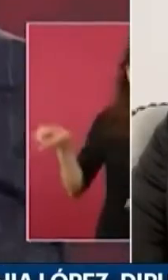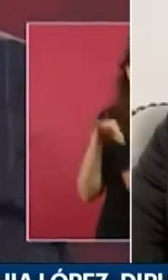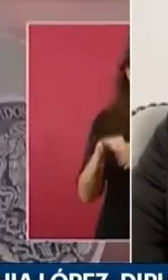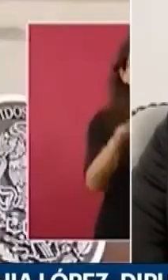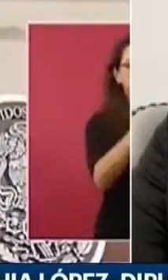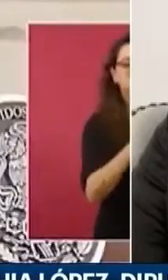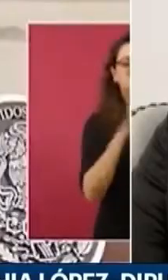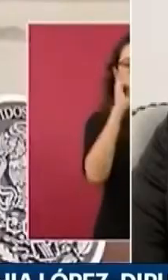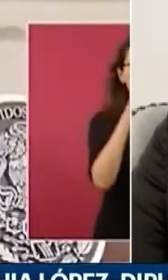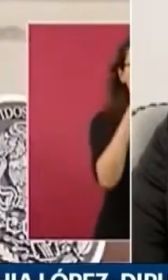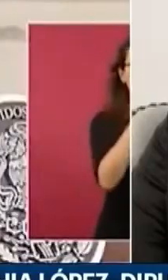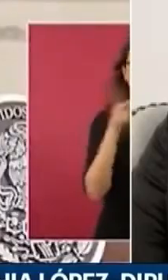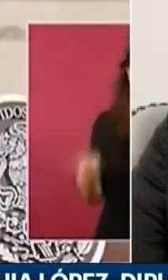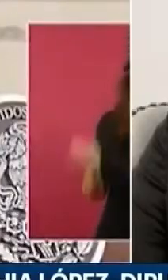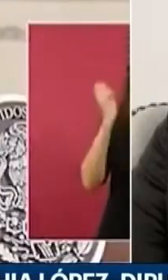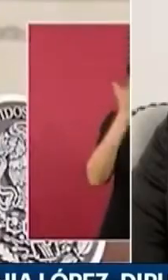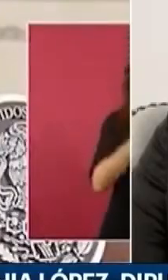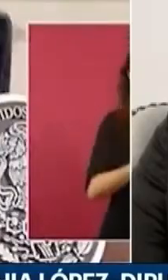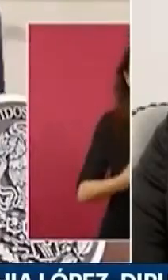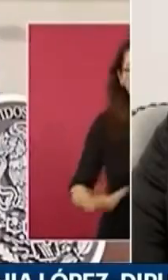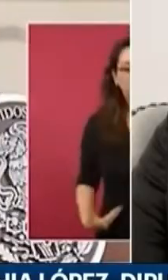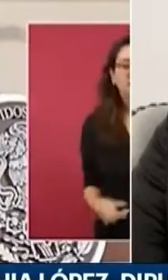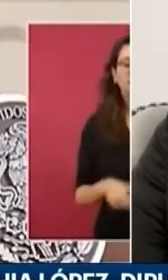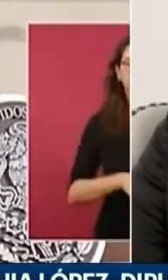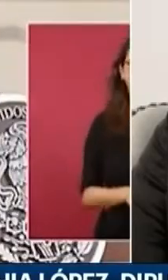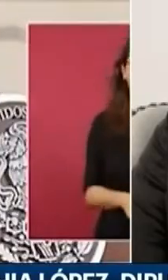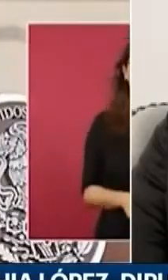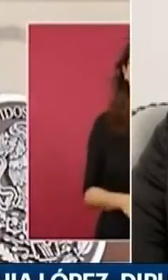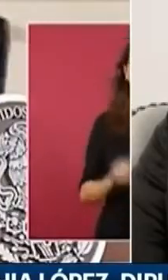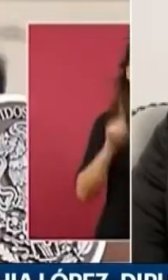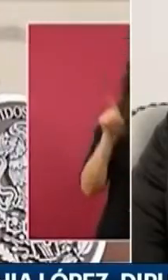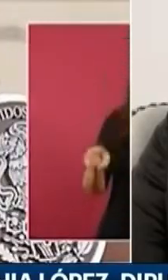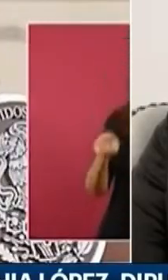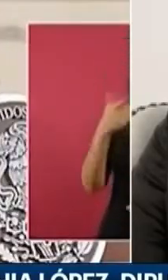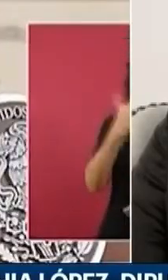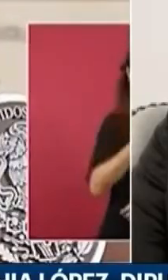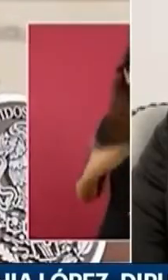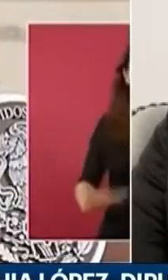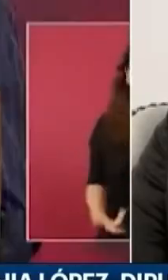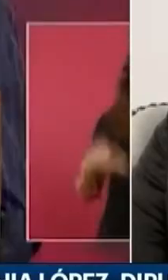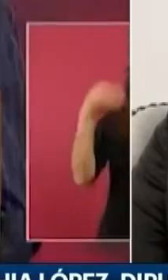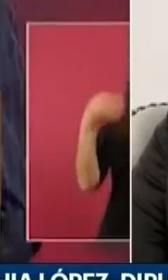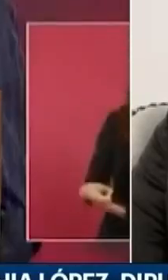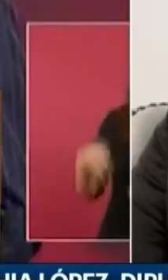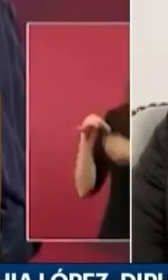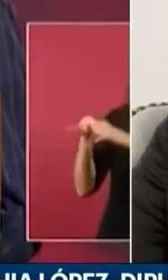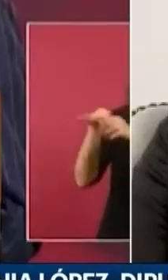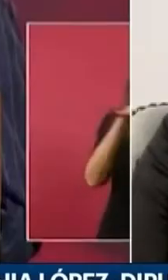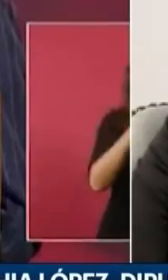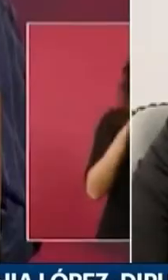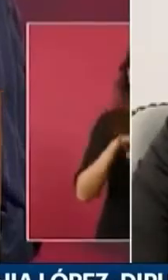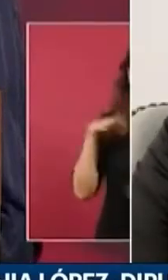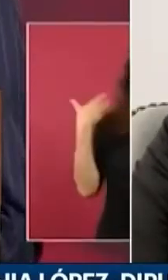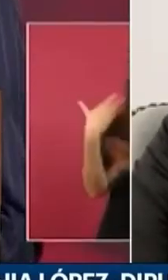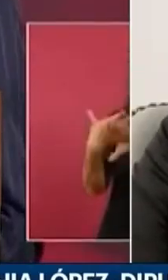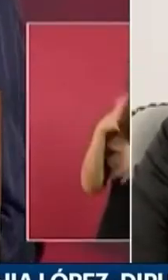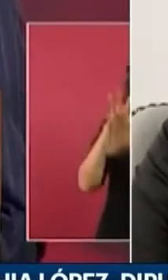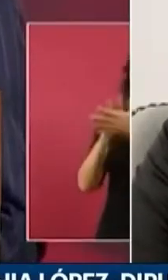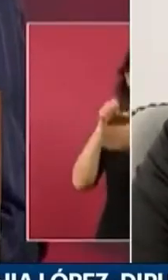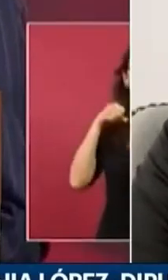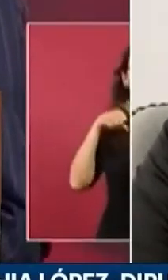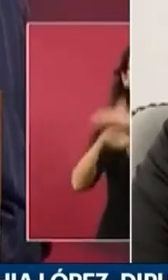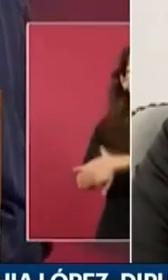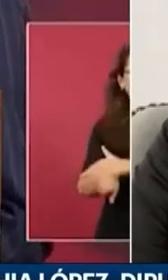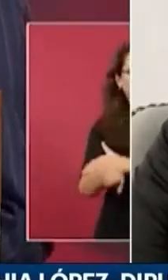quieren integrar estados precisamente este mecanismo de integración? Porque funciona muy bien, porque deriva en algo sustancial y que